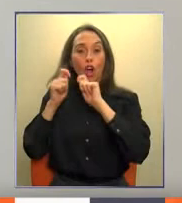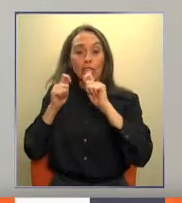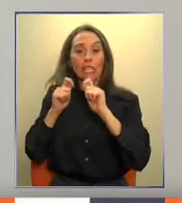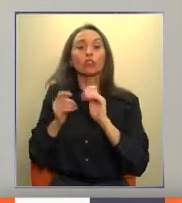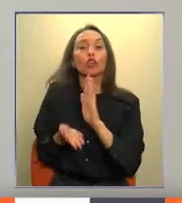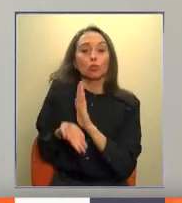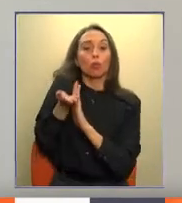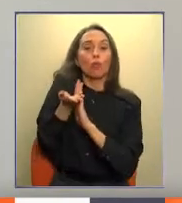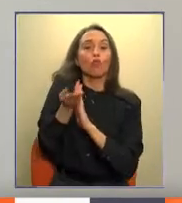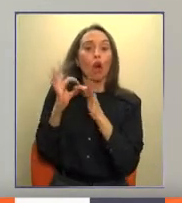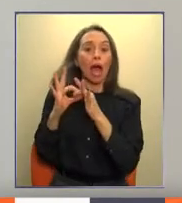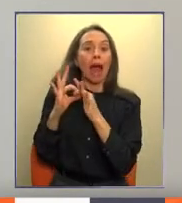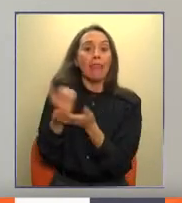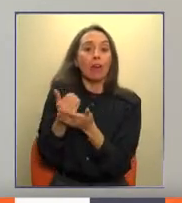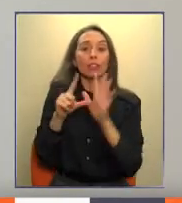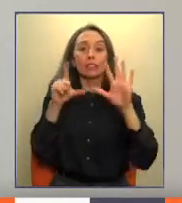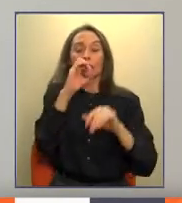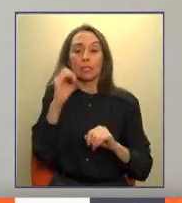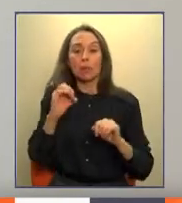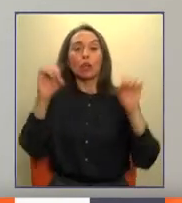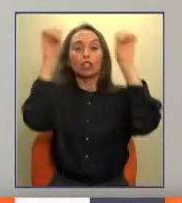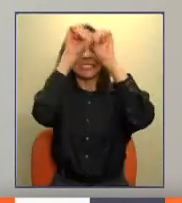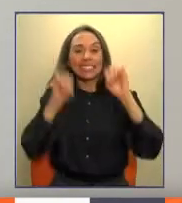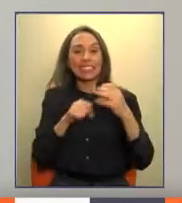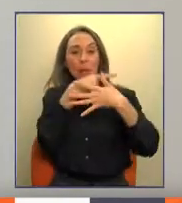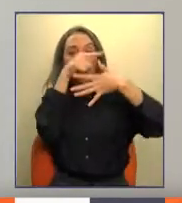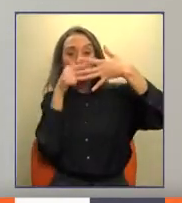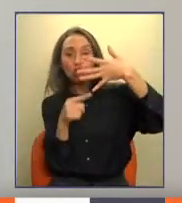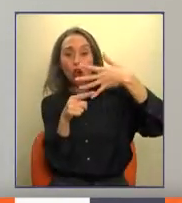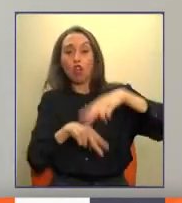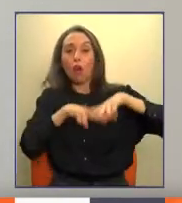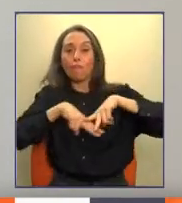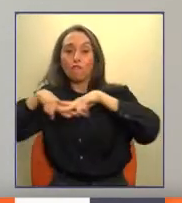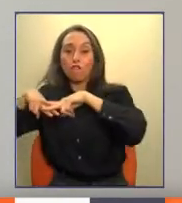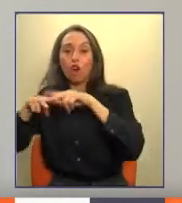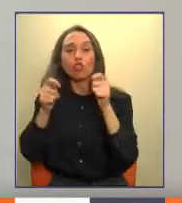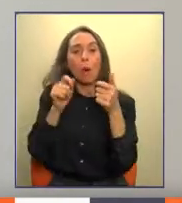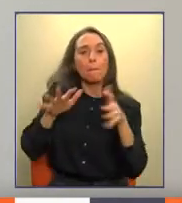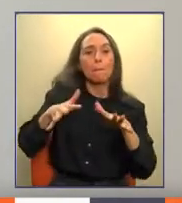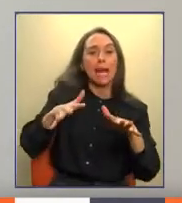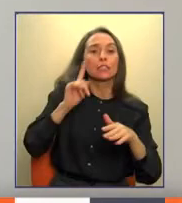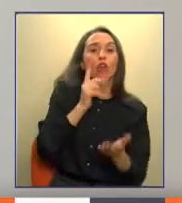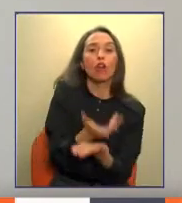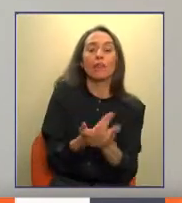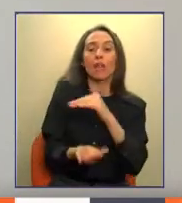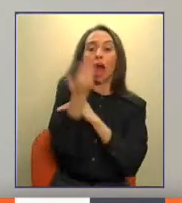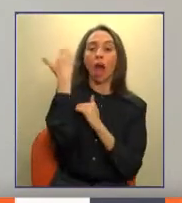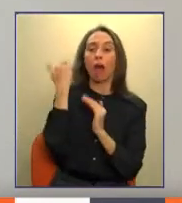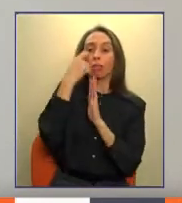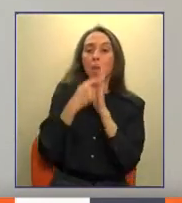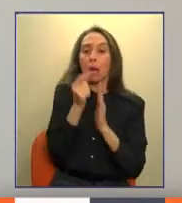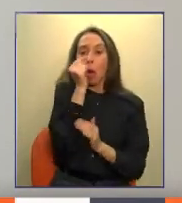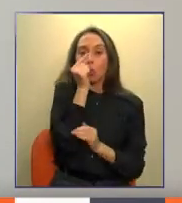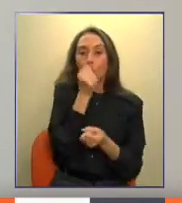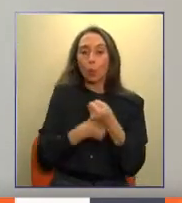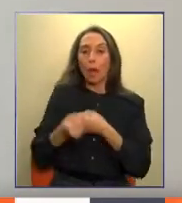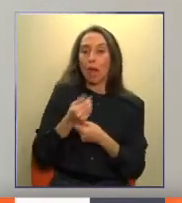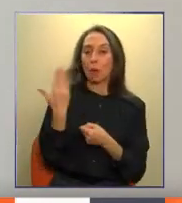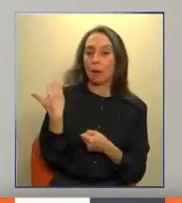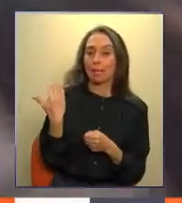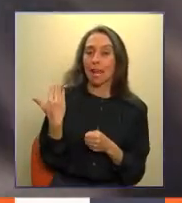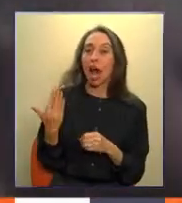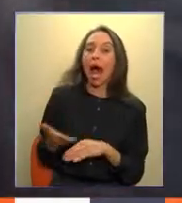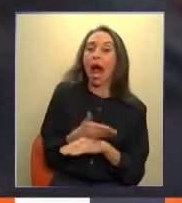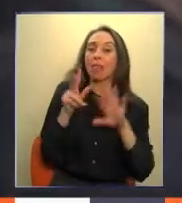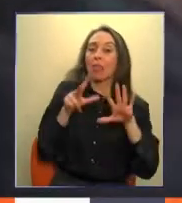el sistema en su conjunto hoy día muestra valores similares a los existentes en el mes de octubre del año pasado previos al estallido